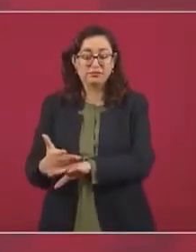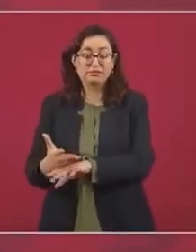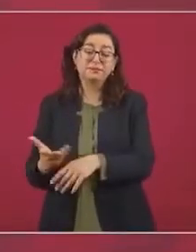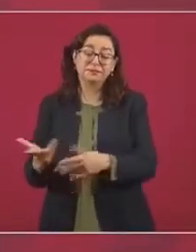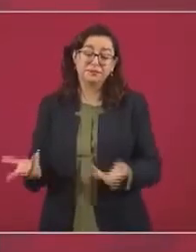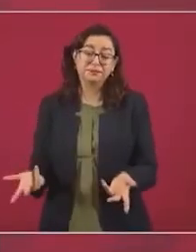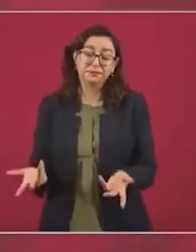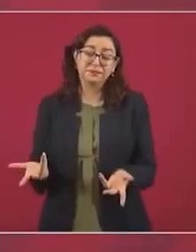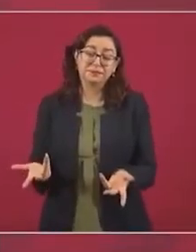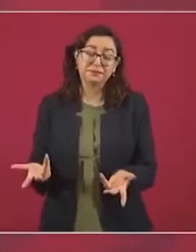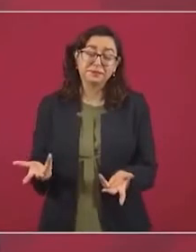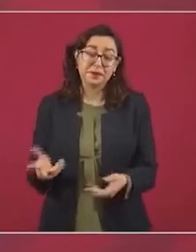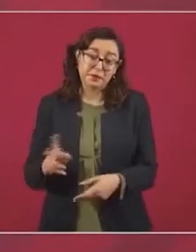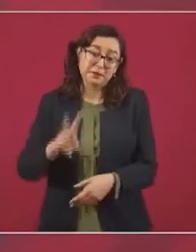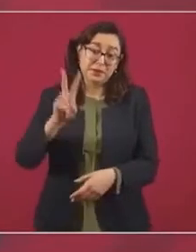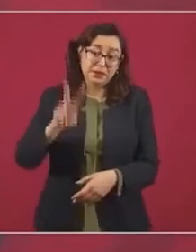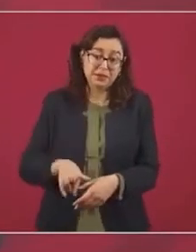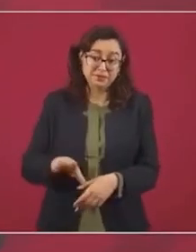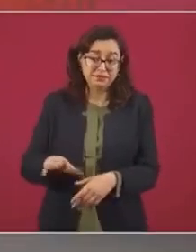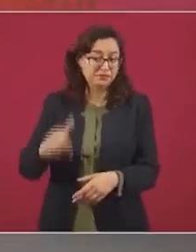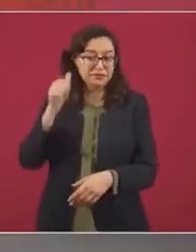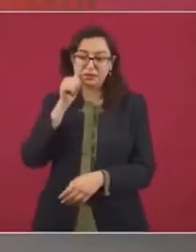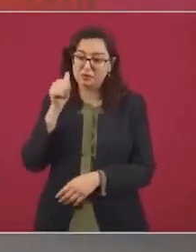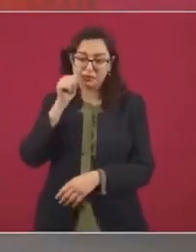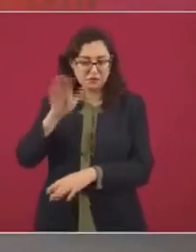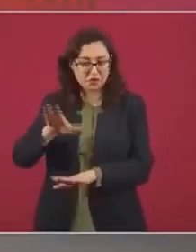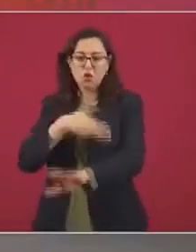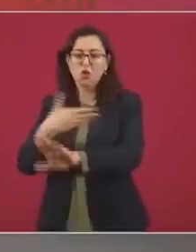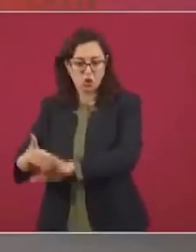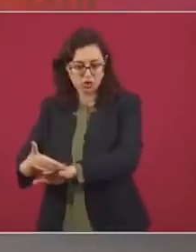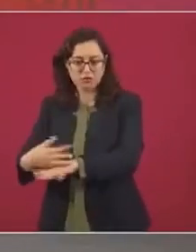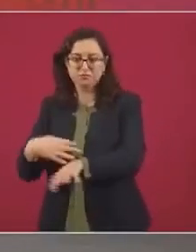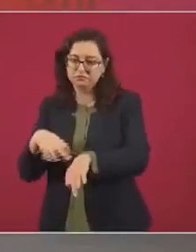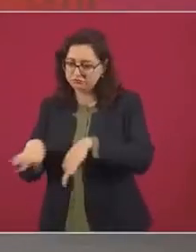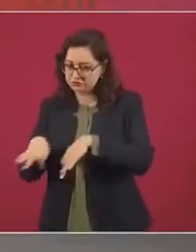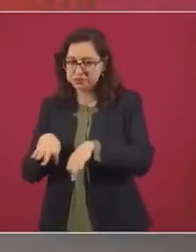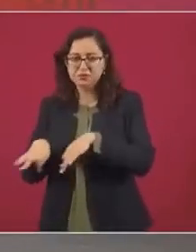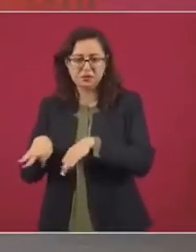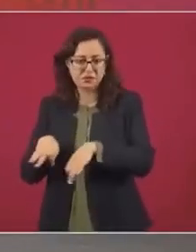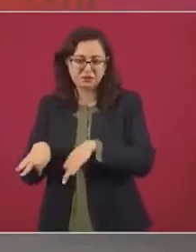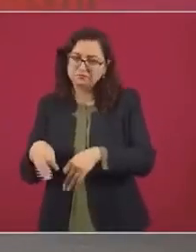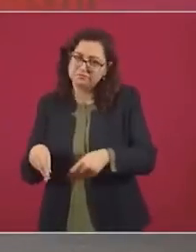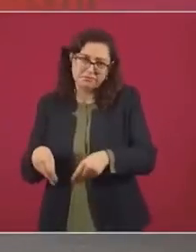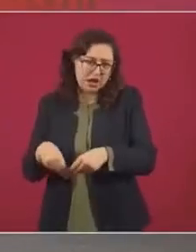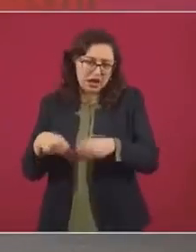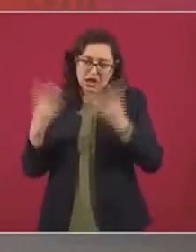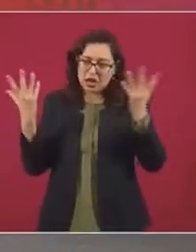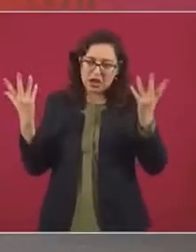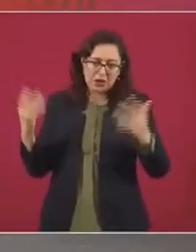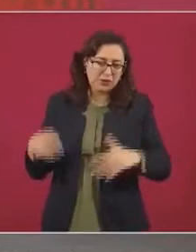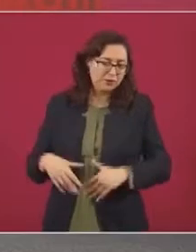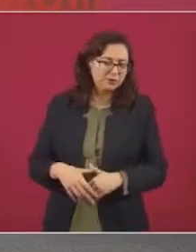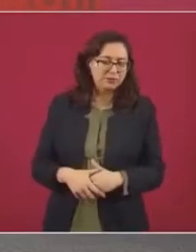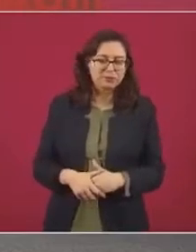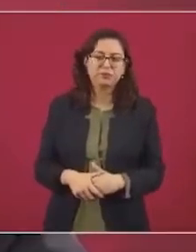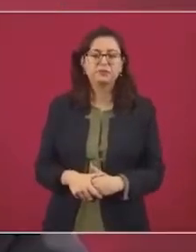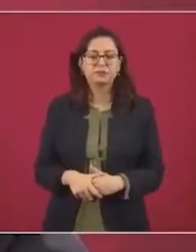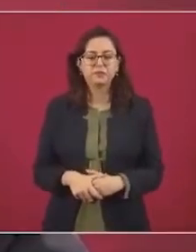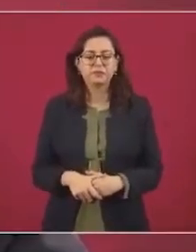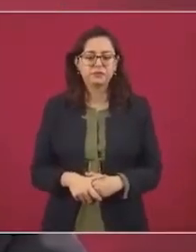luego que afectaba a los trabajadores. Vimos también de qué forma se